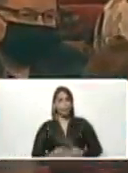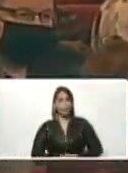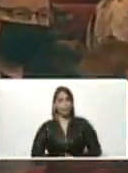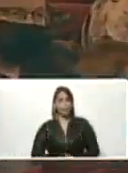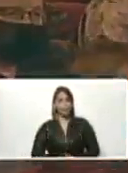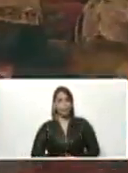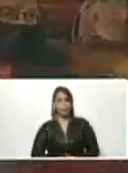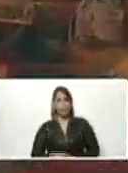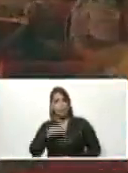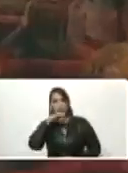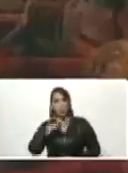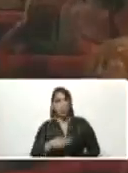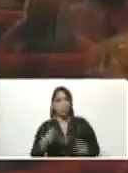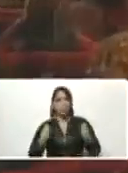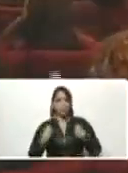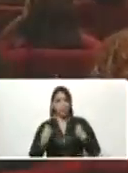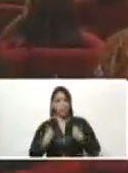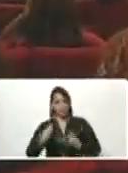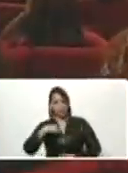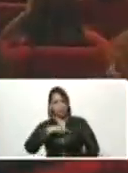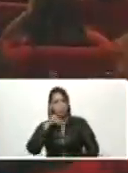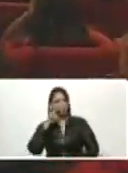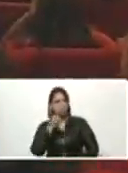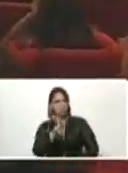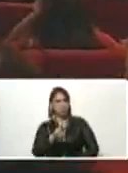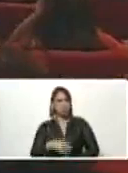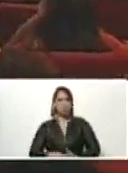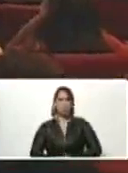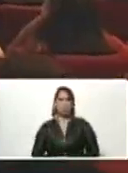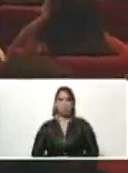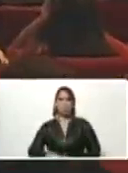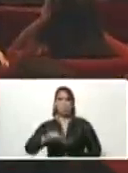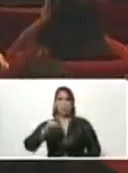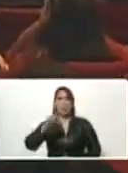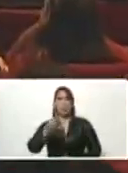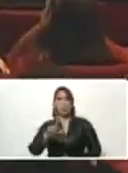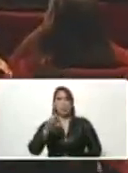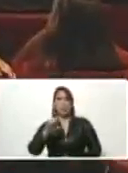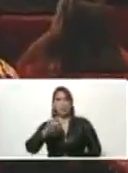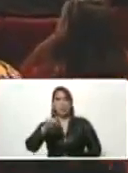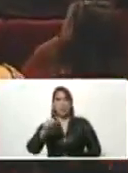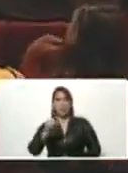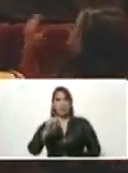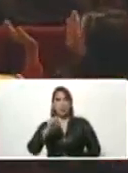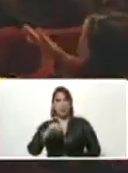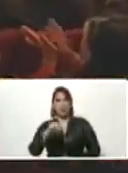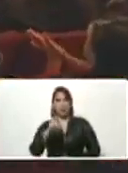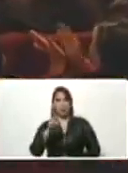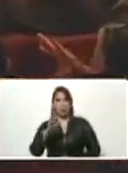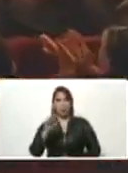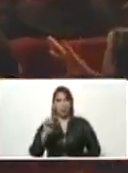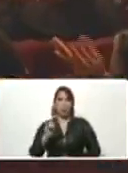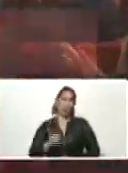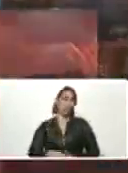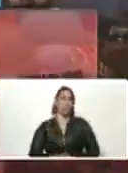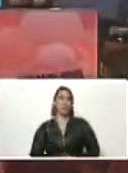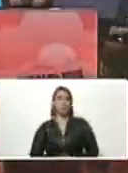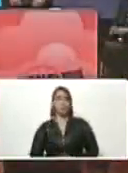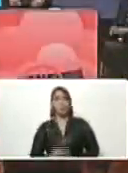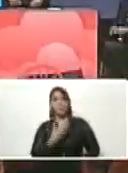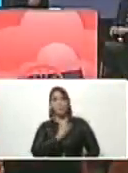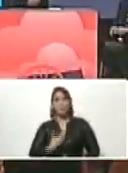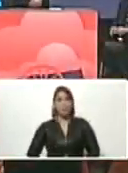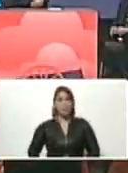La historia viva. He estado viendo a Alejandro López, compañero presidente del Centro de Estudios Simón